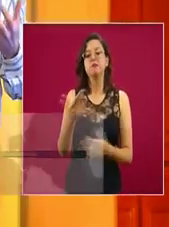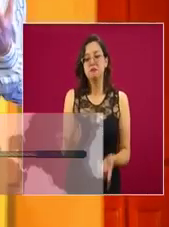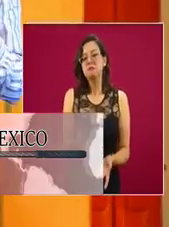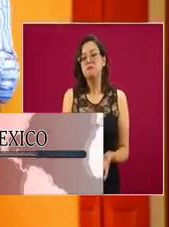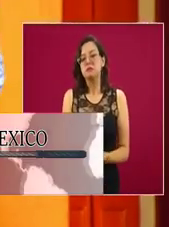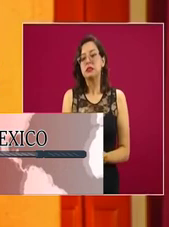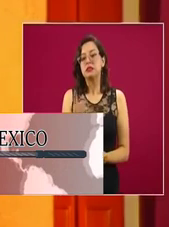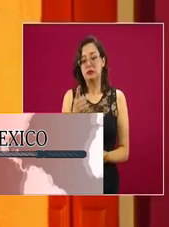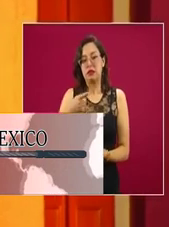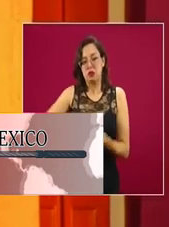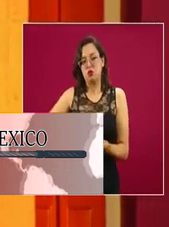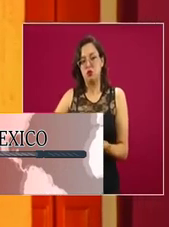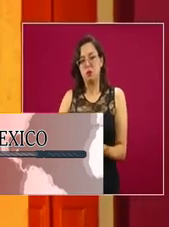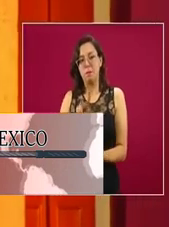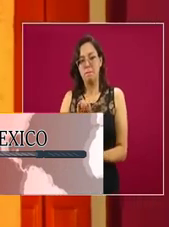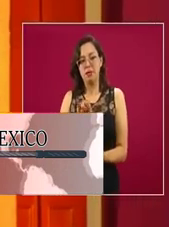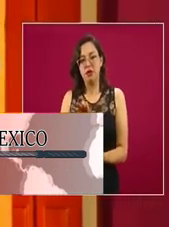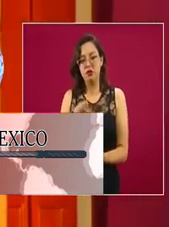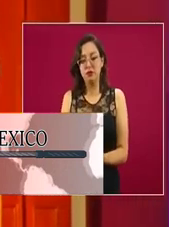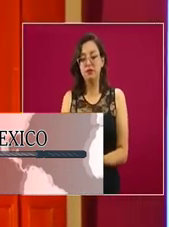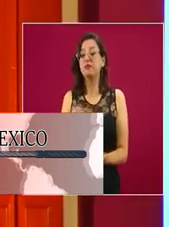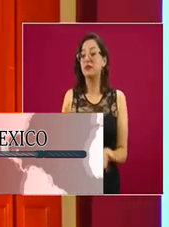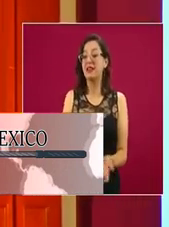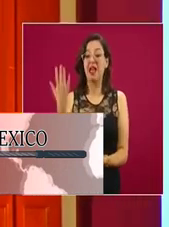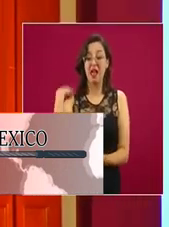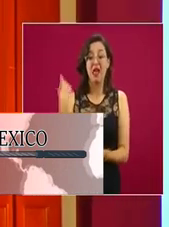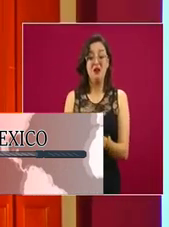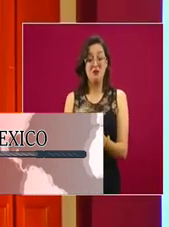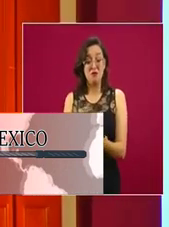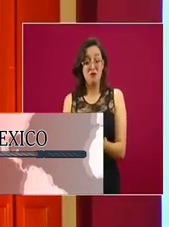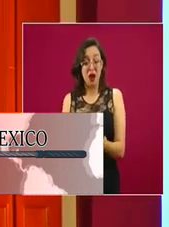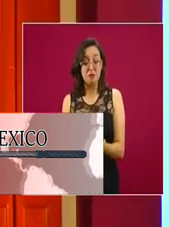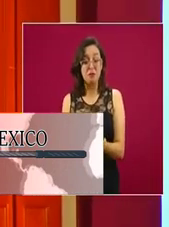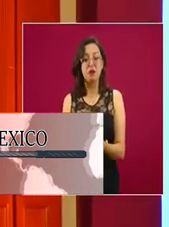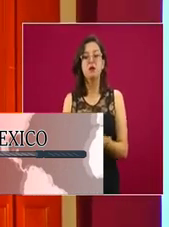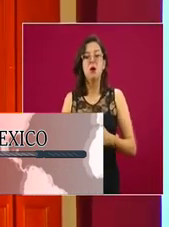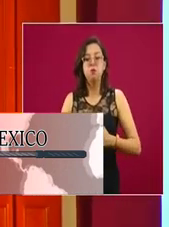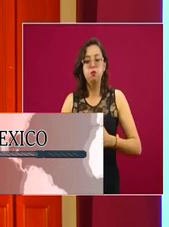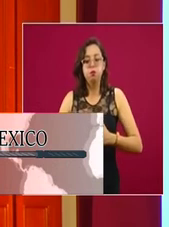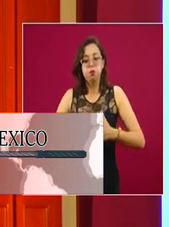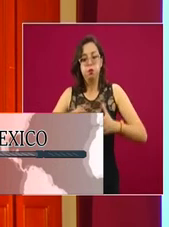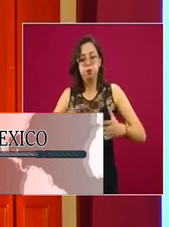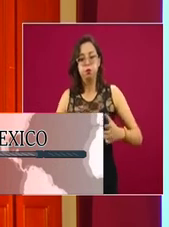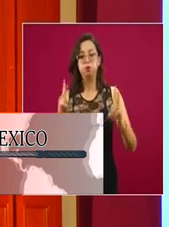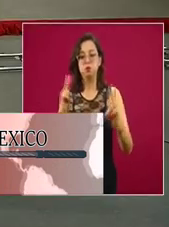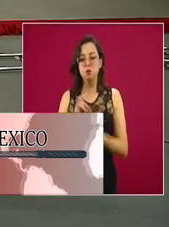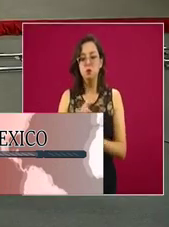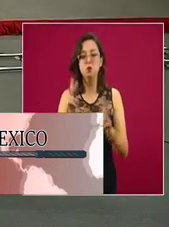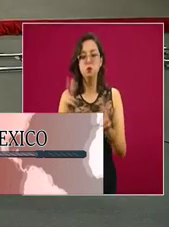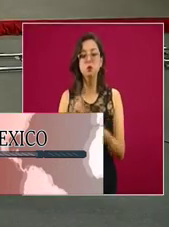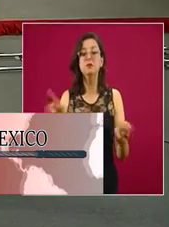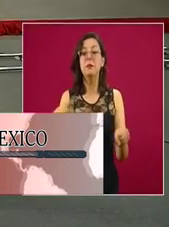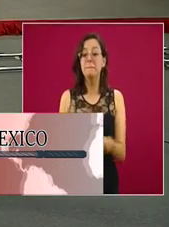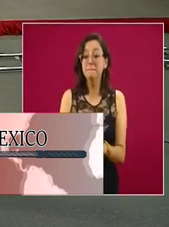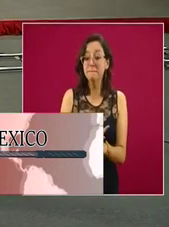por virus. Esta neumonitis causa un daño mayormente inflamatorio de los pulmones, que lo que